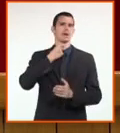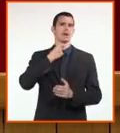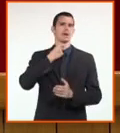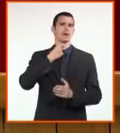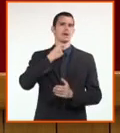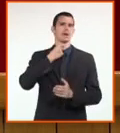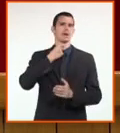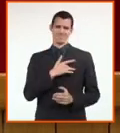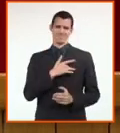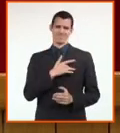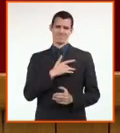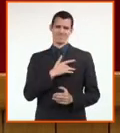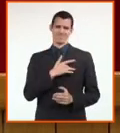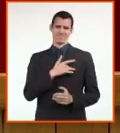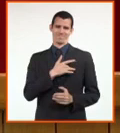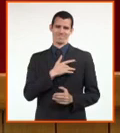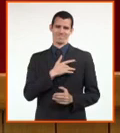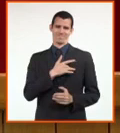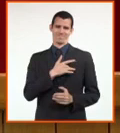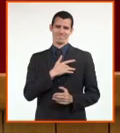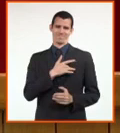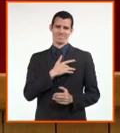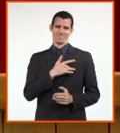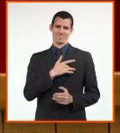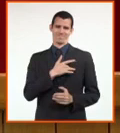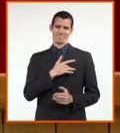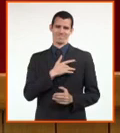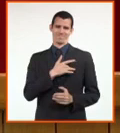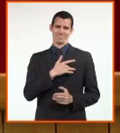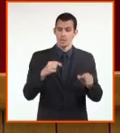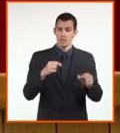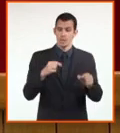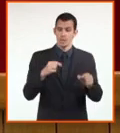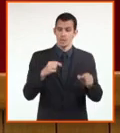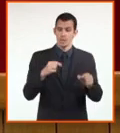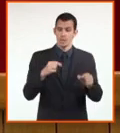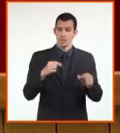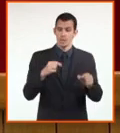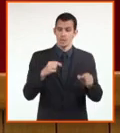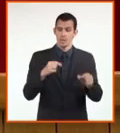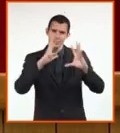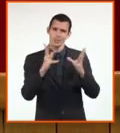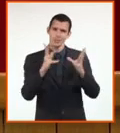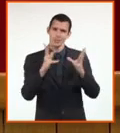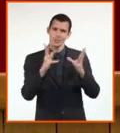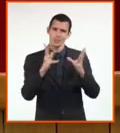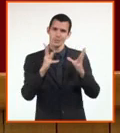más impetuosos sueños y donde se forjaron nuevas conciencias, donde